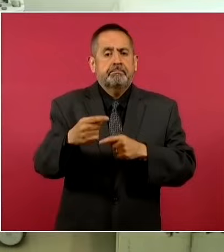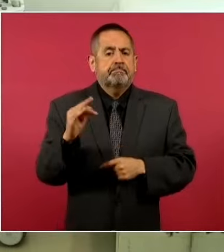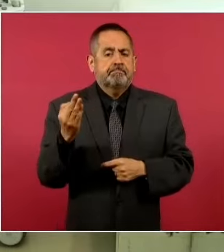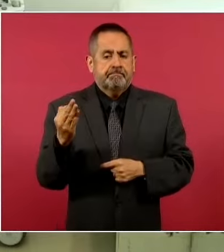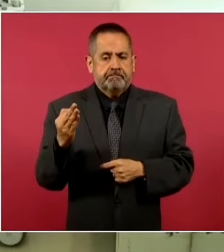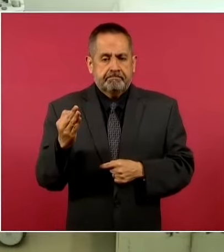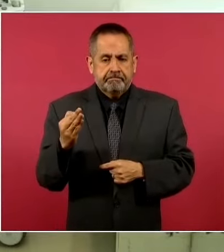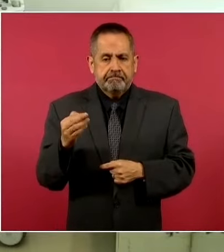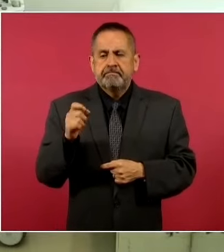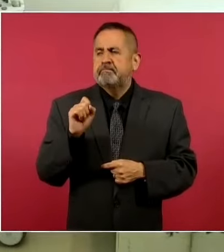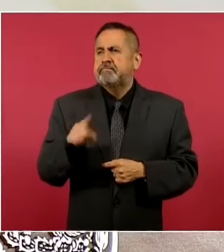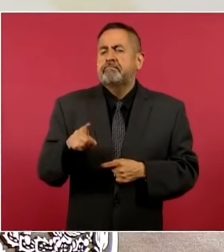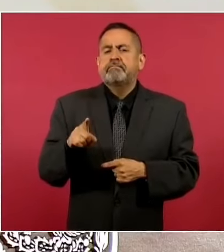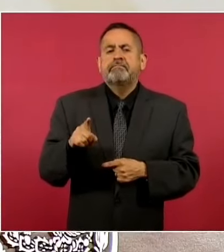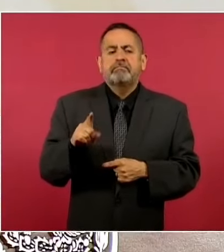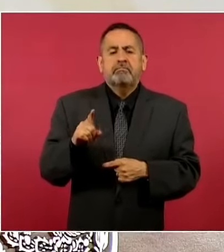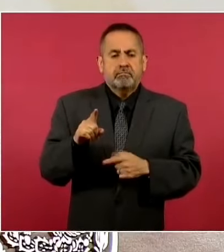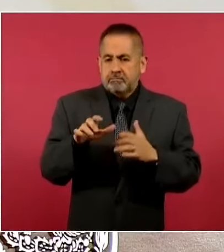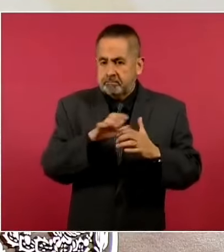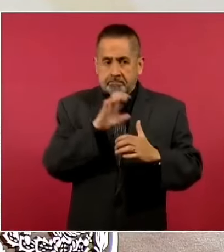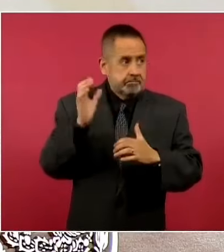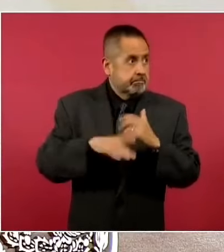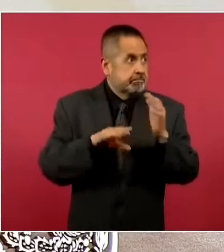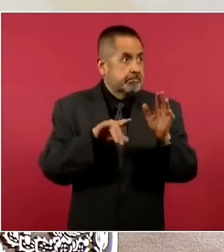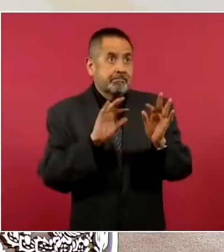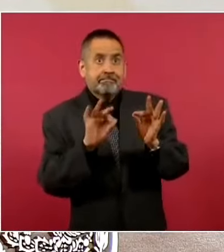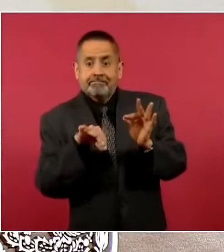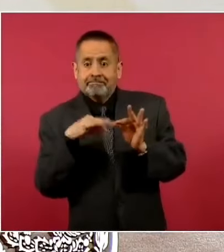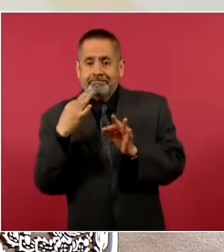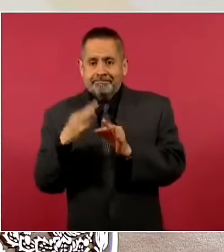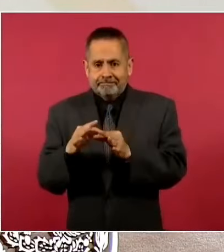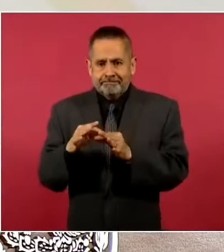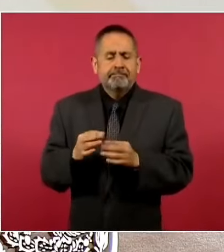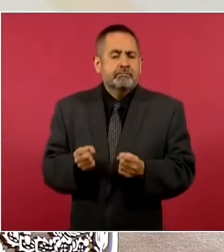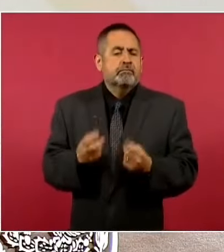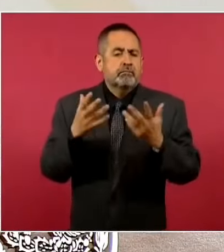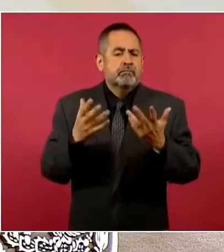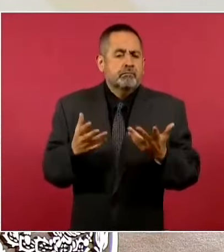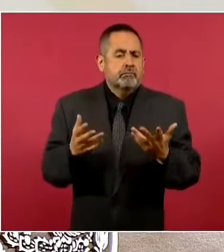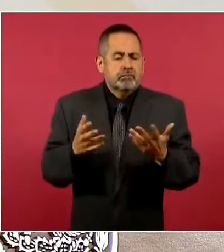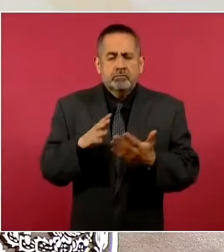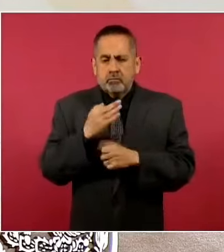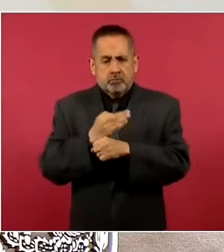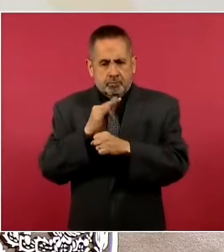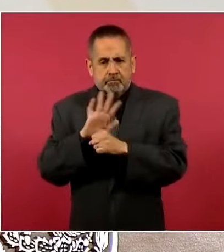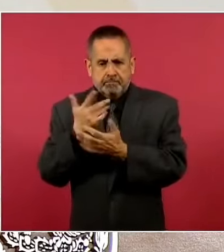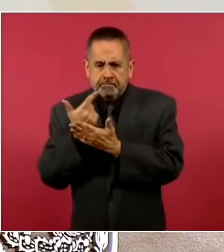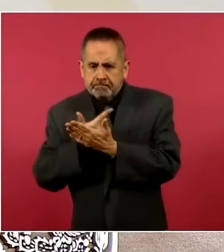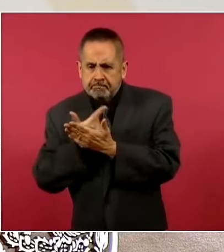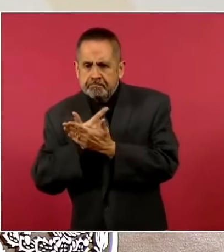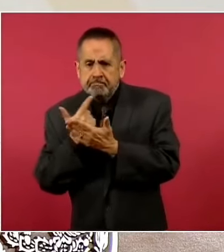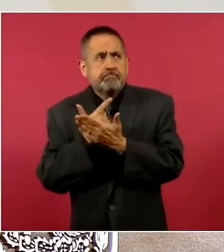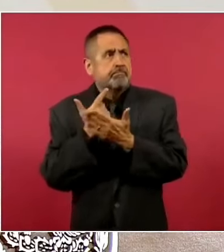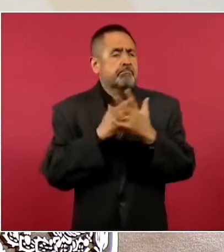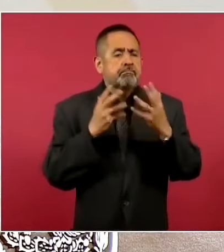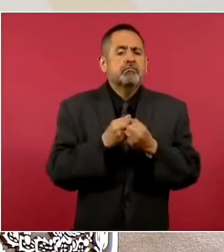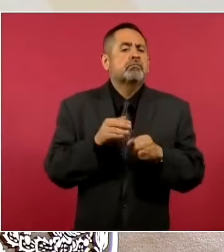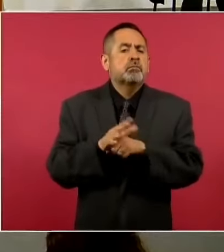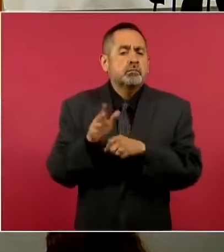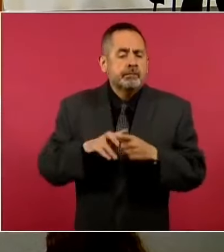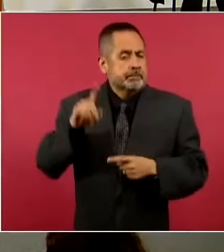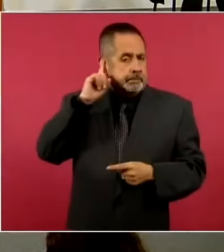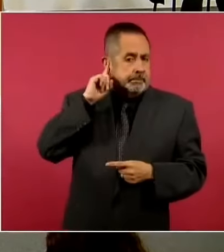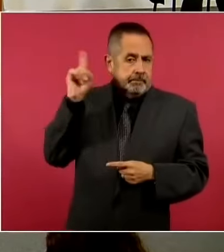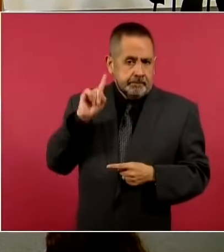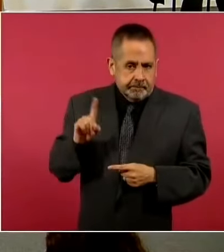concluir la implementación del modelo, ya se hicieron los levantamientos, ya hay trabajo avanzado en los estados de